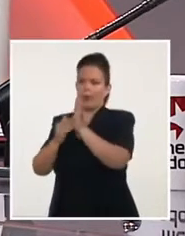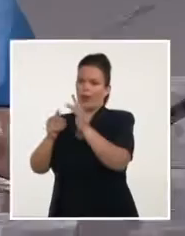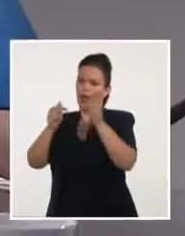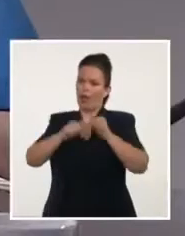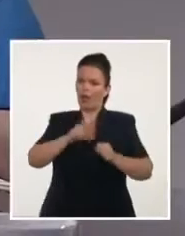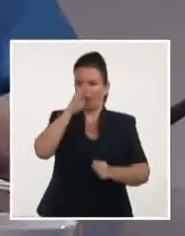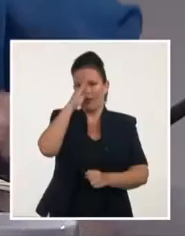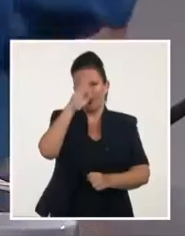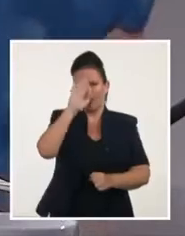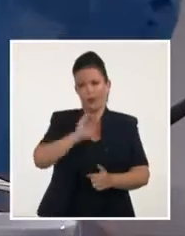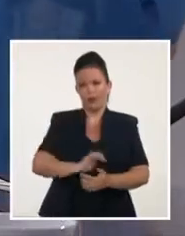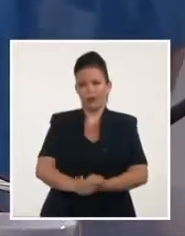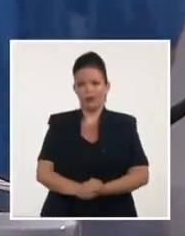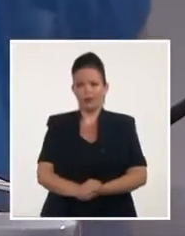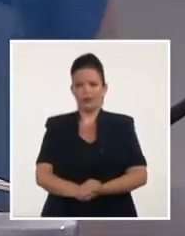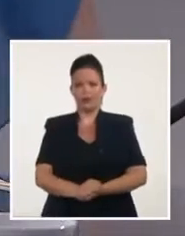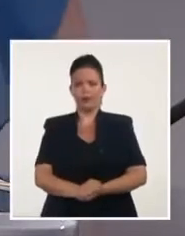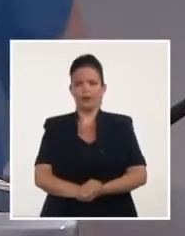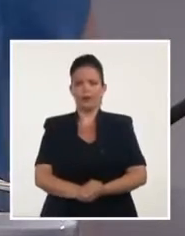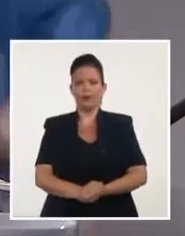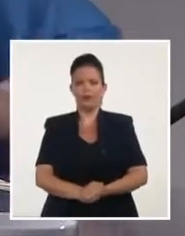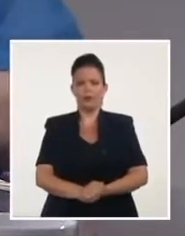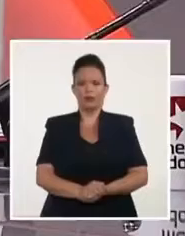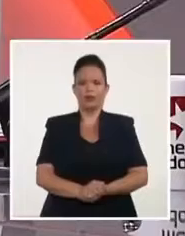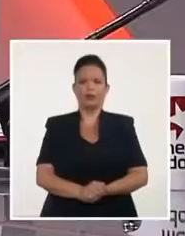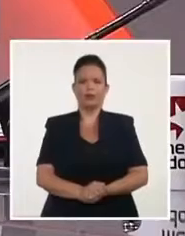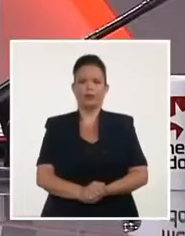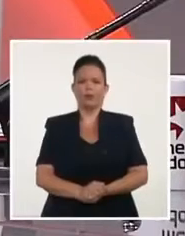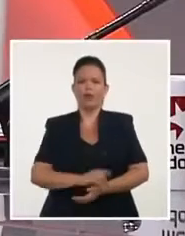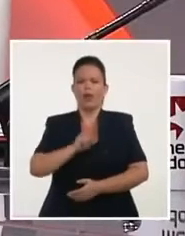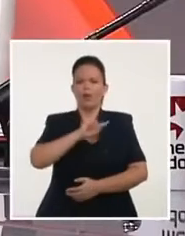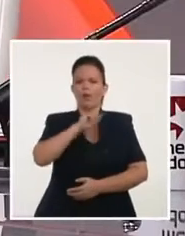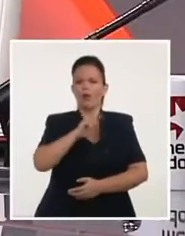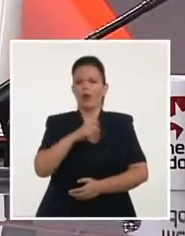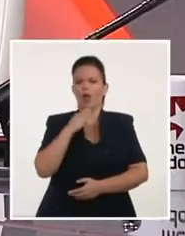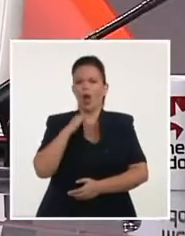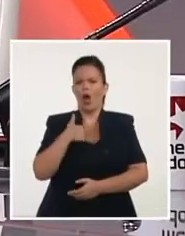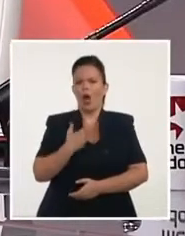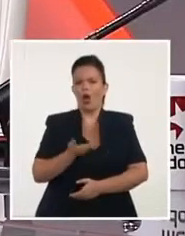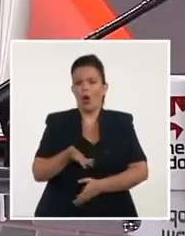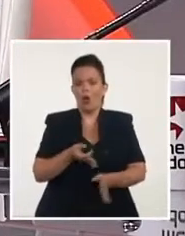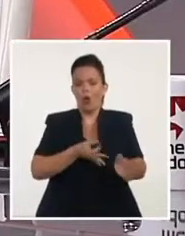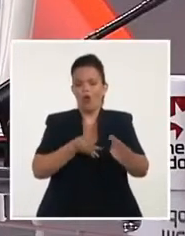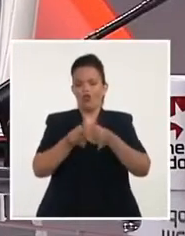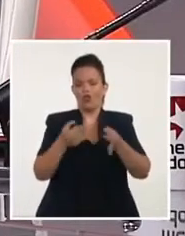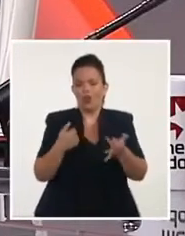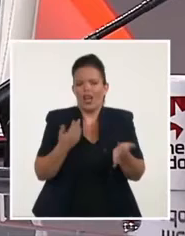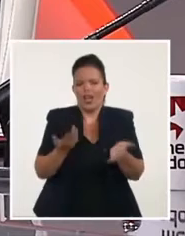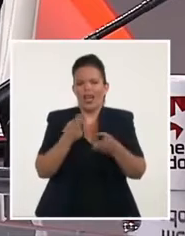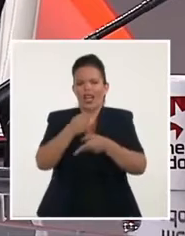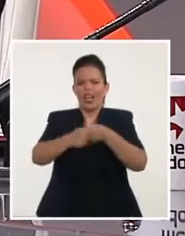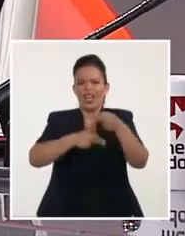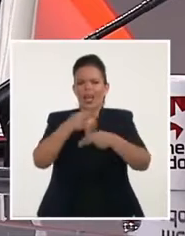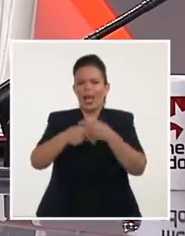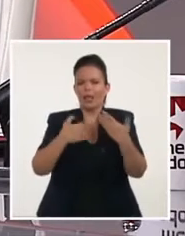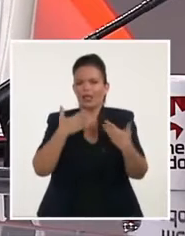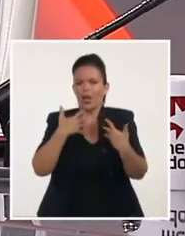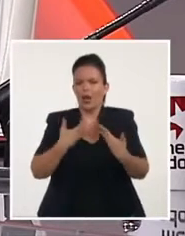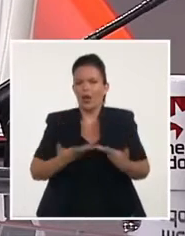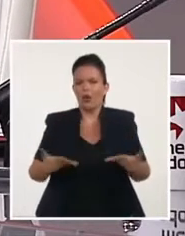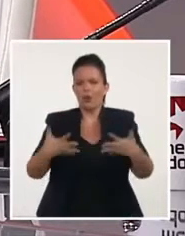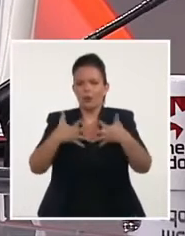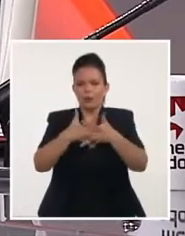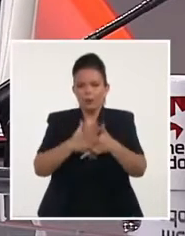Rosa Miriam, acercarnos a cómo se articula todo este entramado, cómo hay esa articulación entre las redes sociales